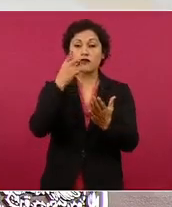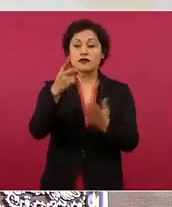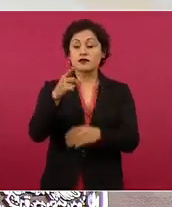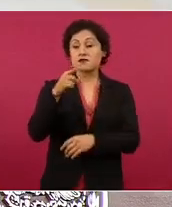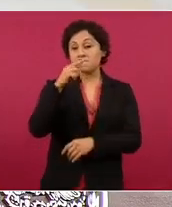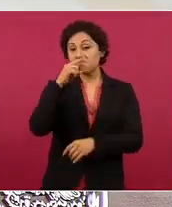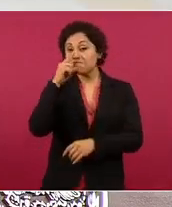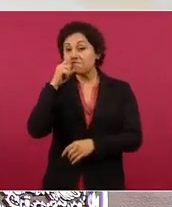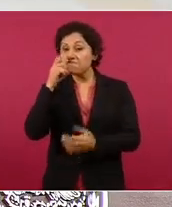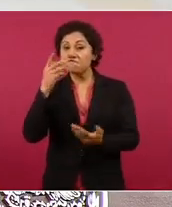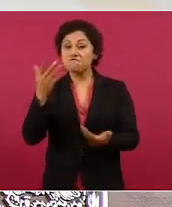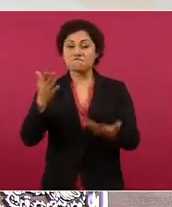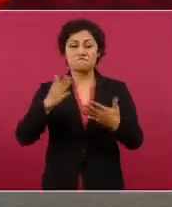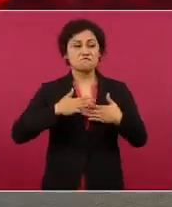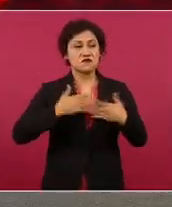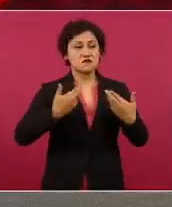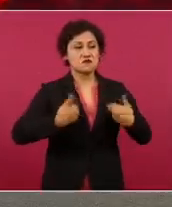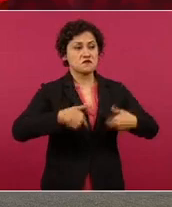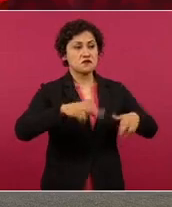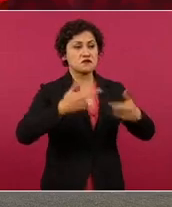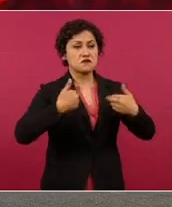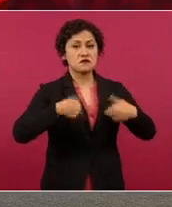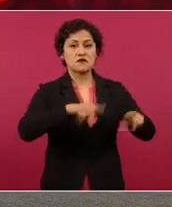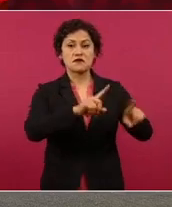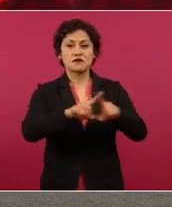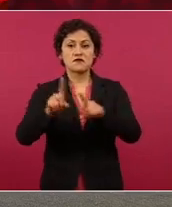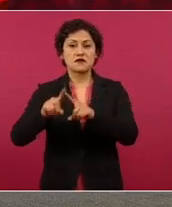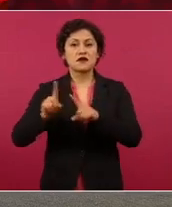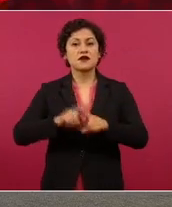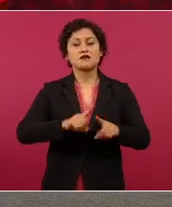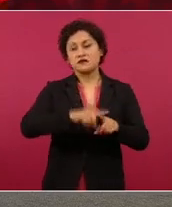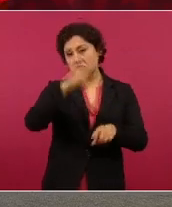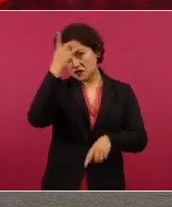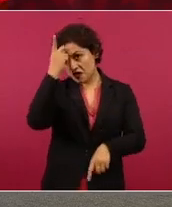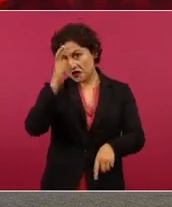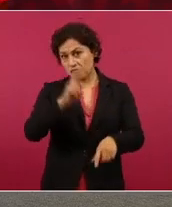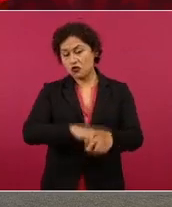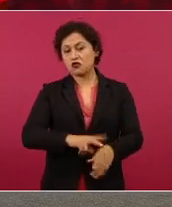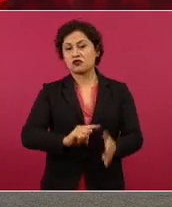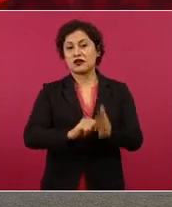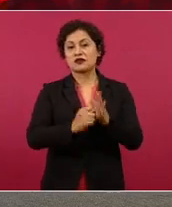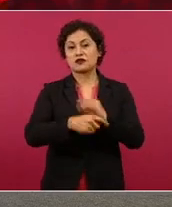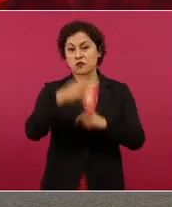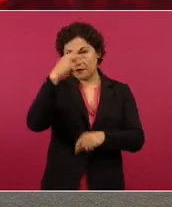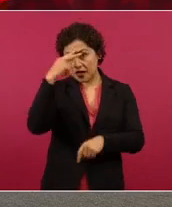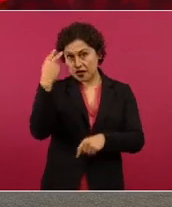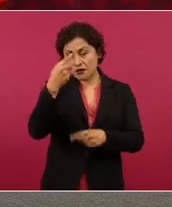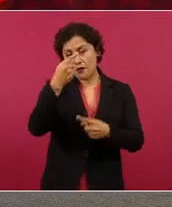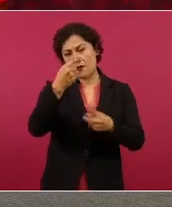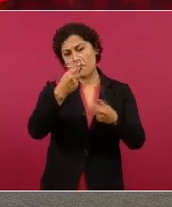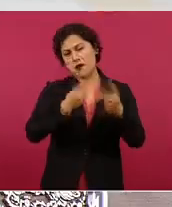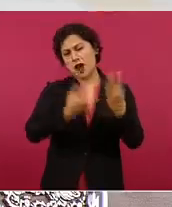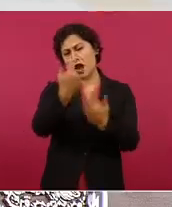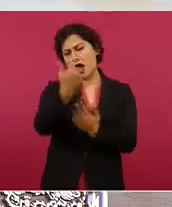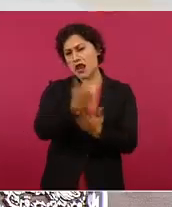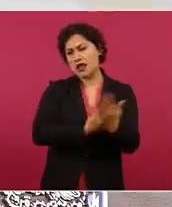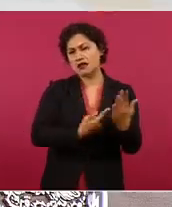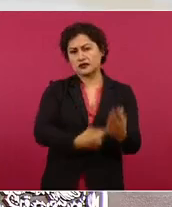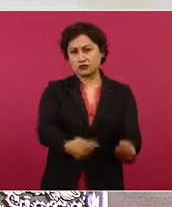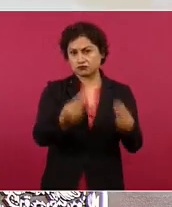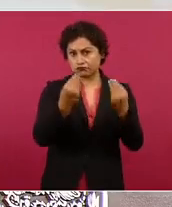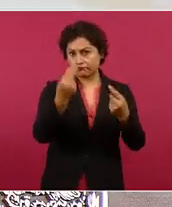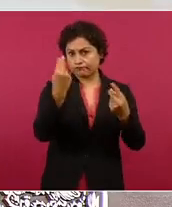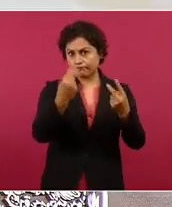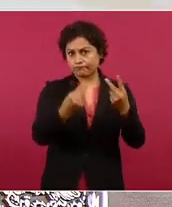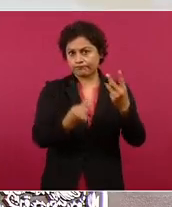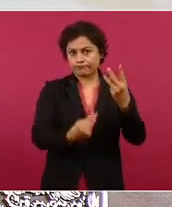también son representantes de varios directores técnicos en México, y ahí mencionan a muchos directores técnicos que, pues